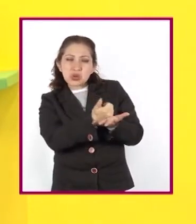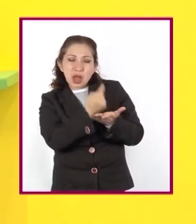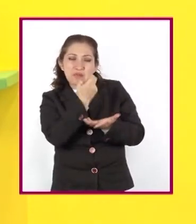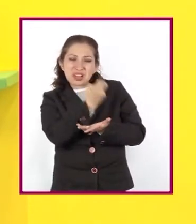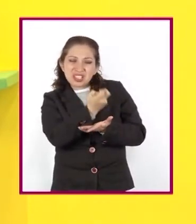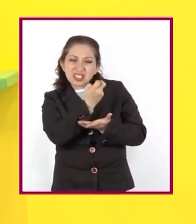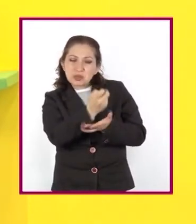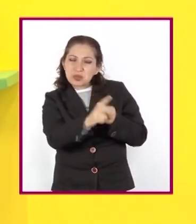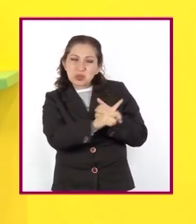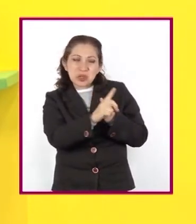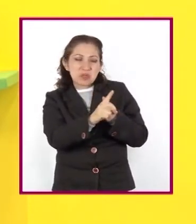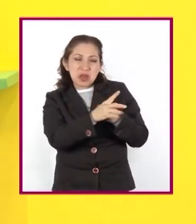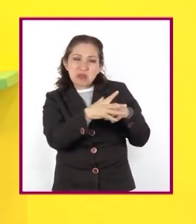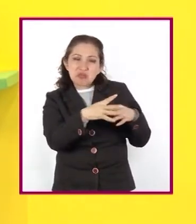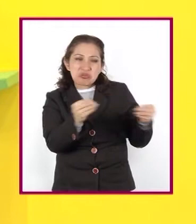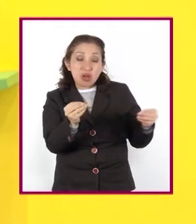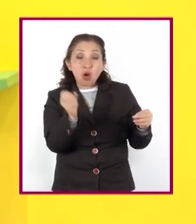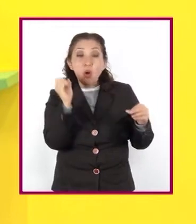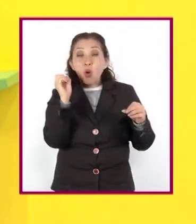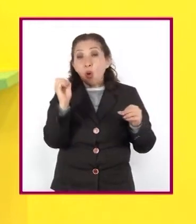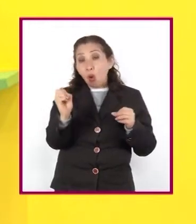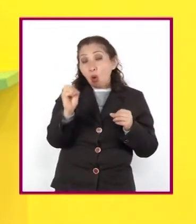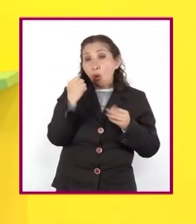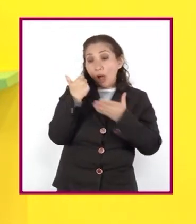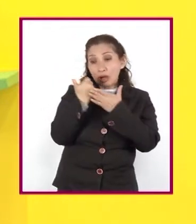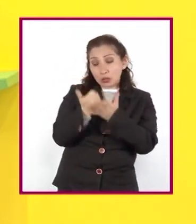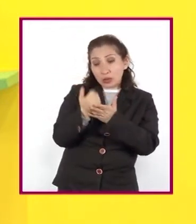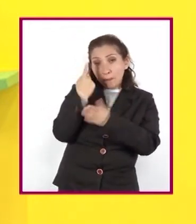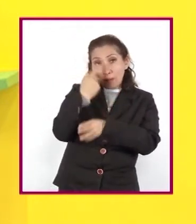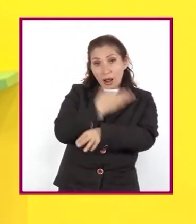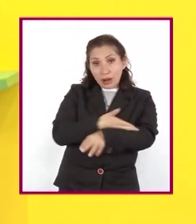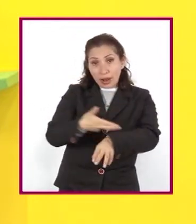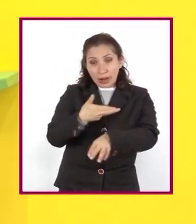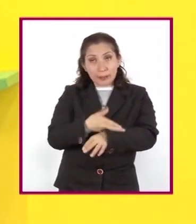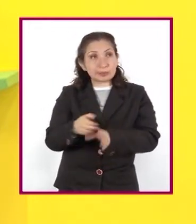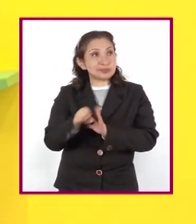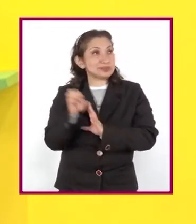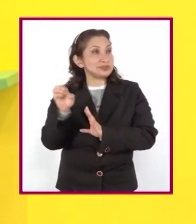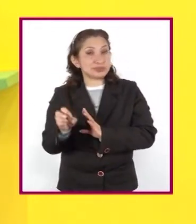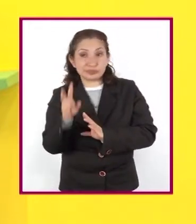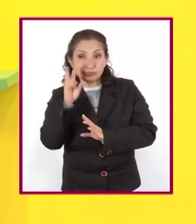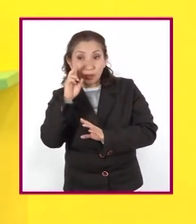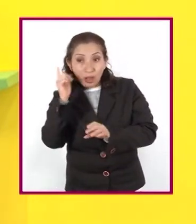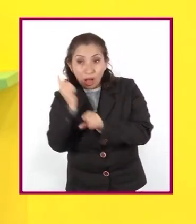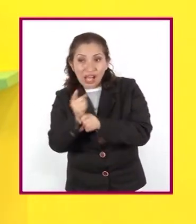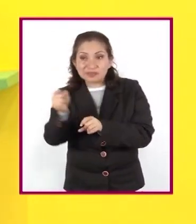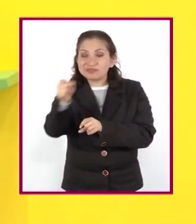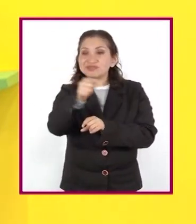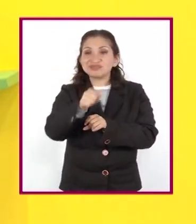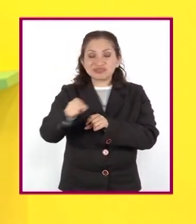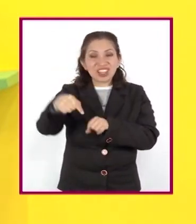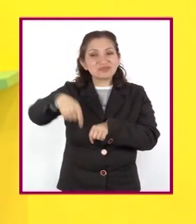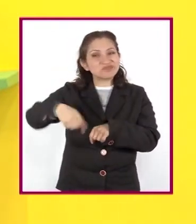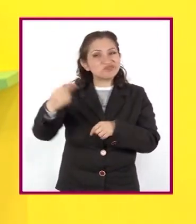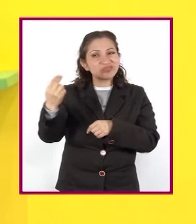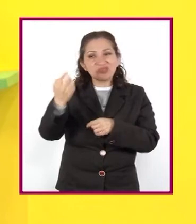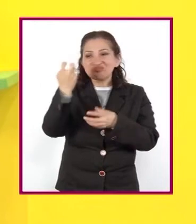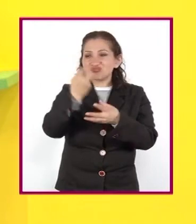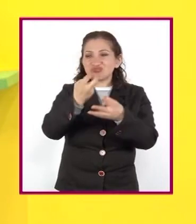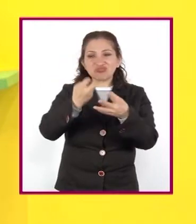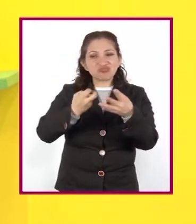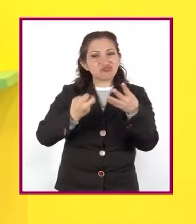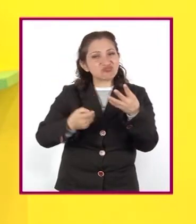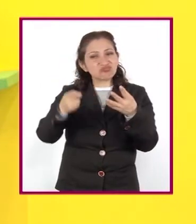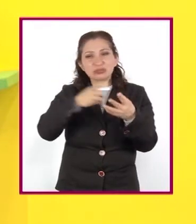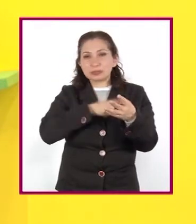de esta, o bien que ayude a una solución si se trata de una necesidad o problema que consideran que debe